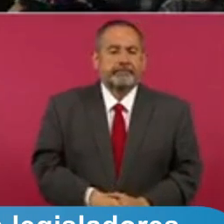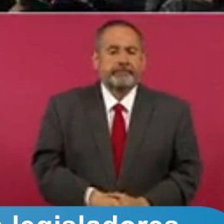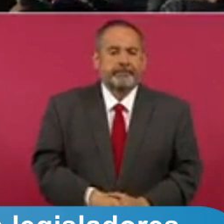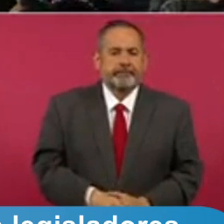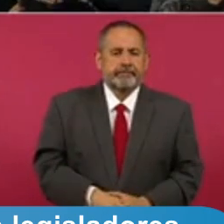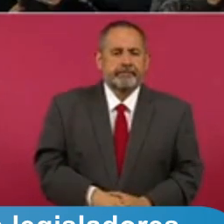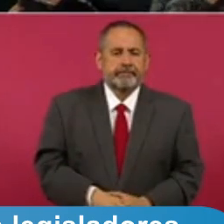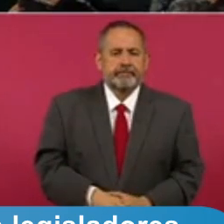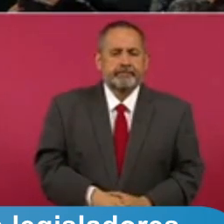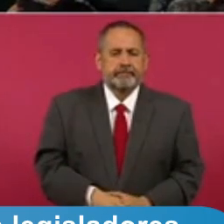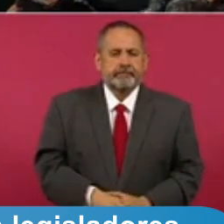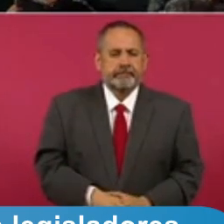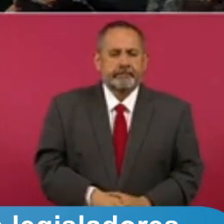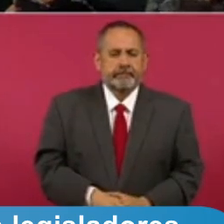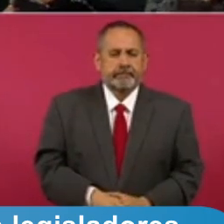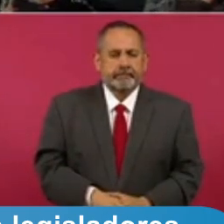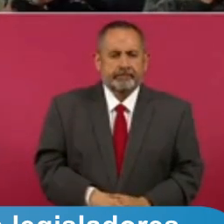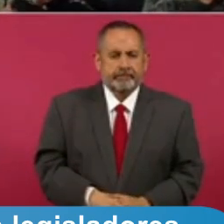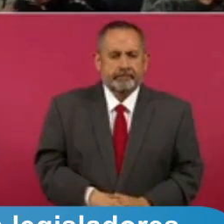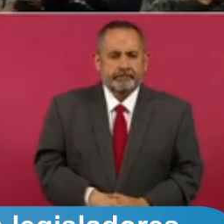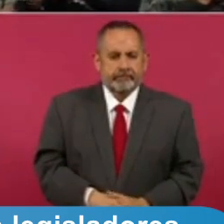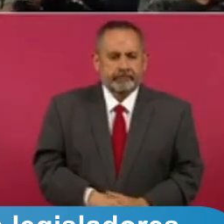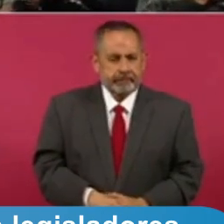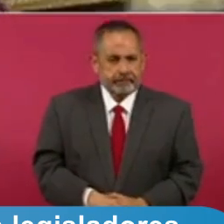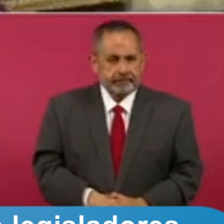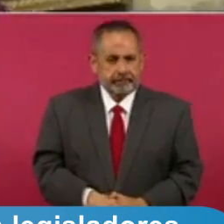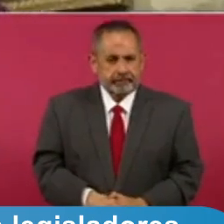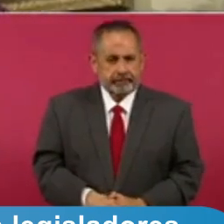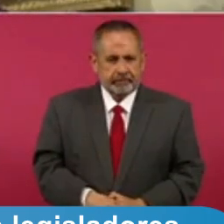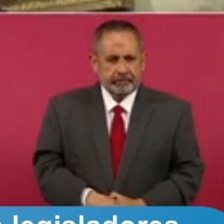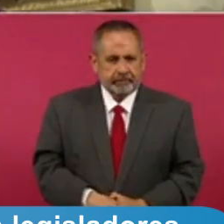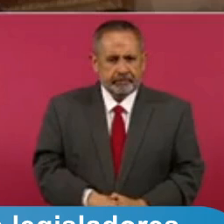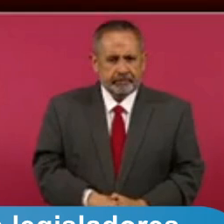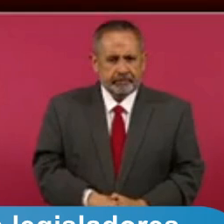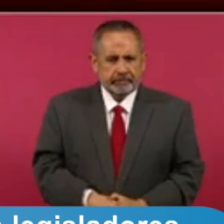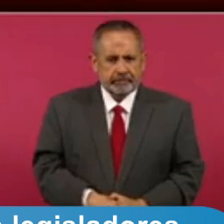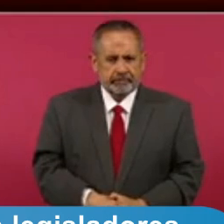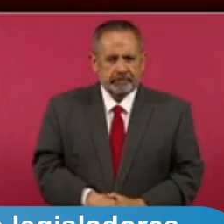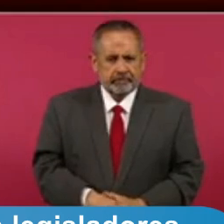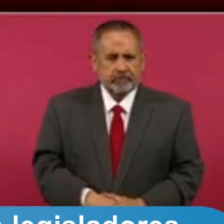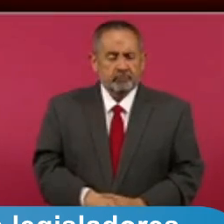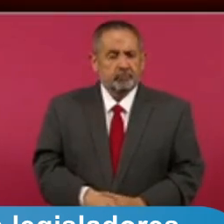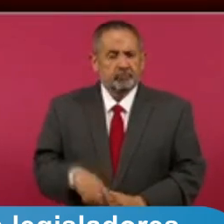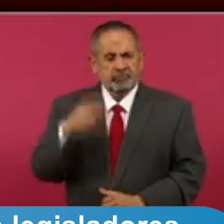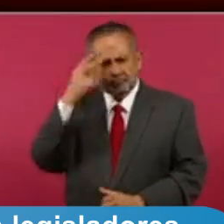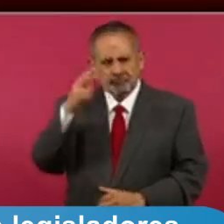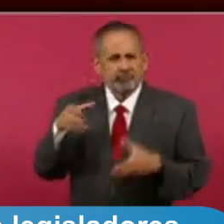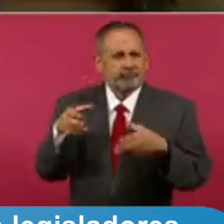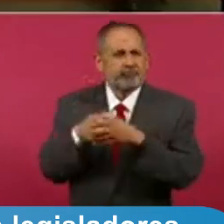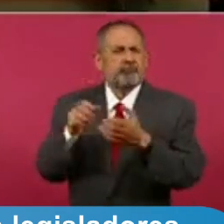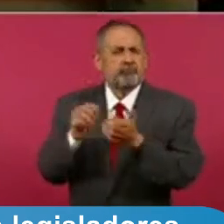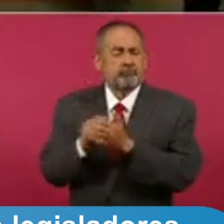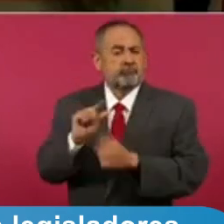México y Estados Unidos son naciones que comparten una historia y frontera en común, que constituye la base de una sólida relación bilateral, la cual ha privilegiado